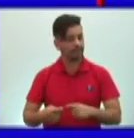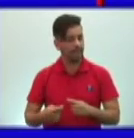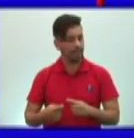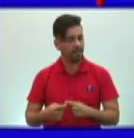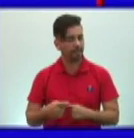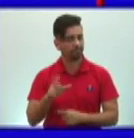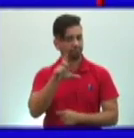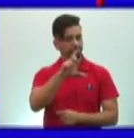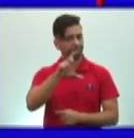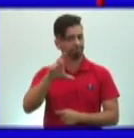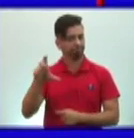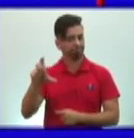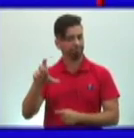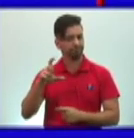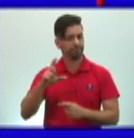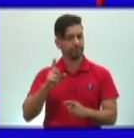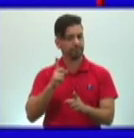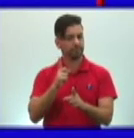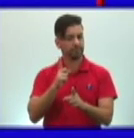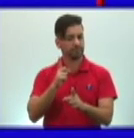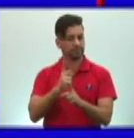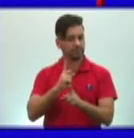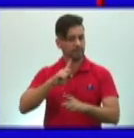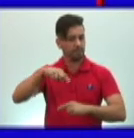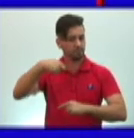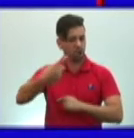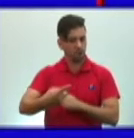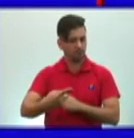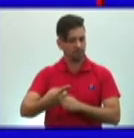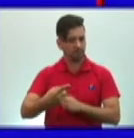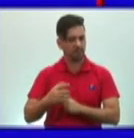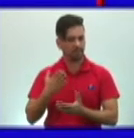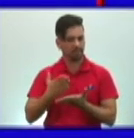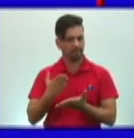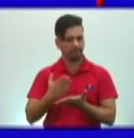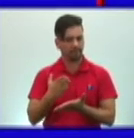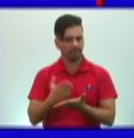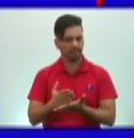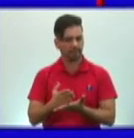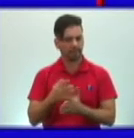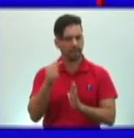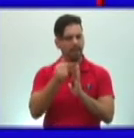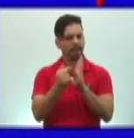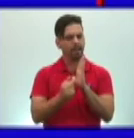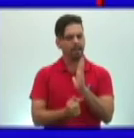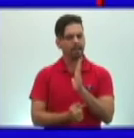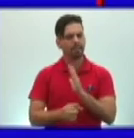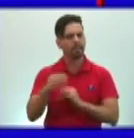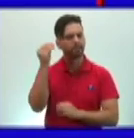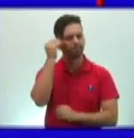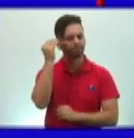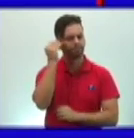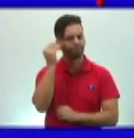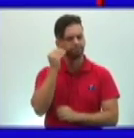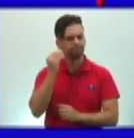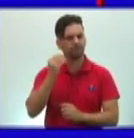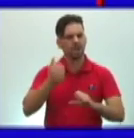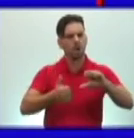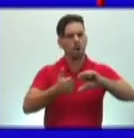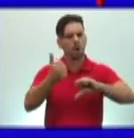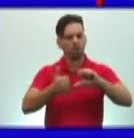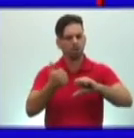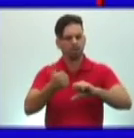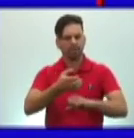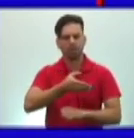siguiente clase, ustedes tomando los elementos aprendidos en sentido general, es decir, los comportamientos de